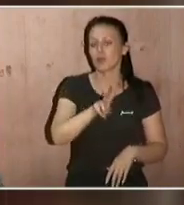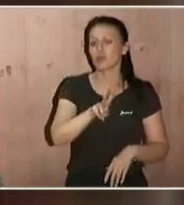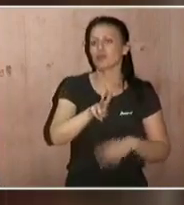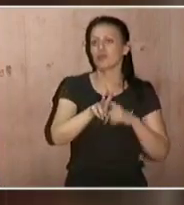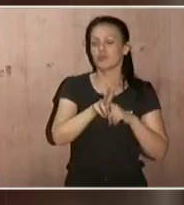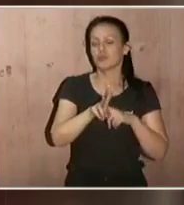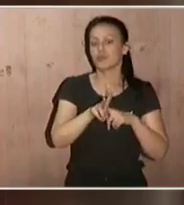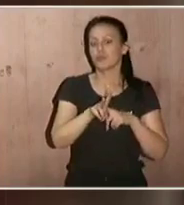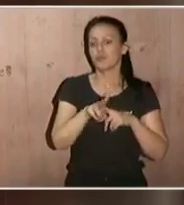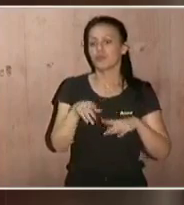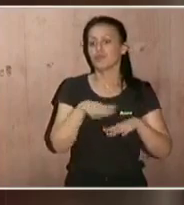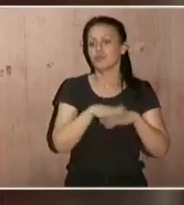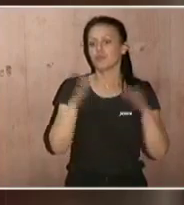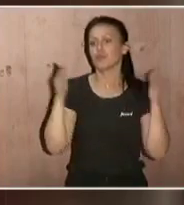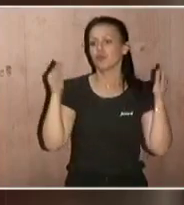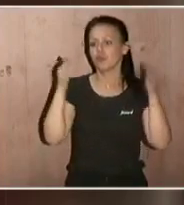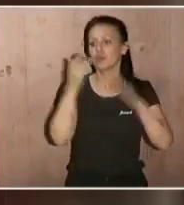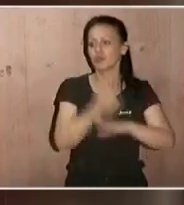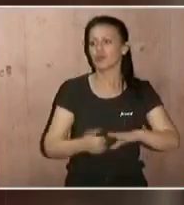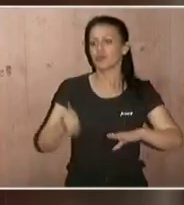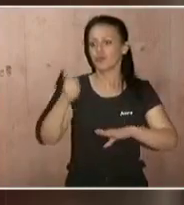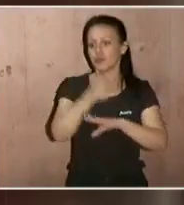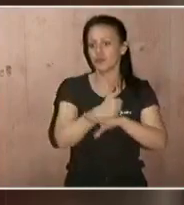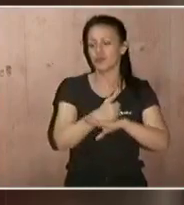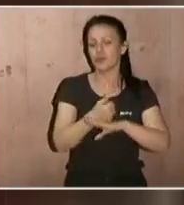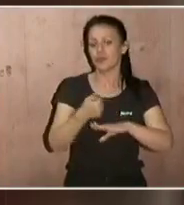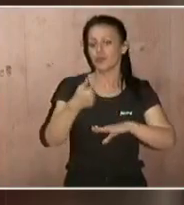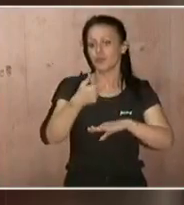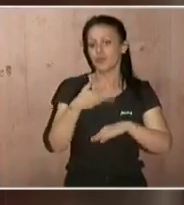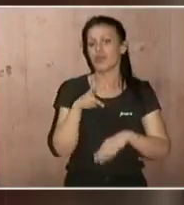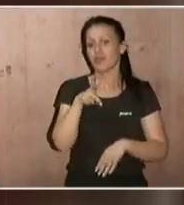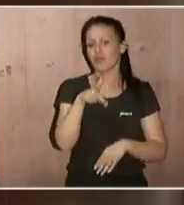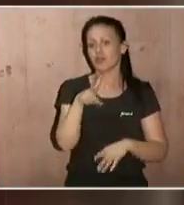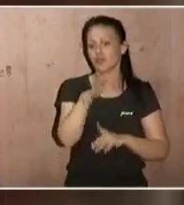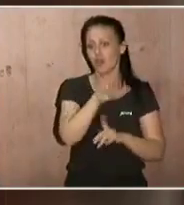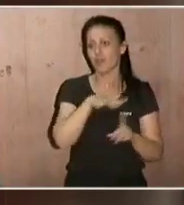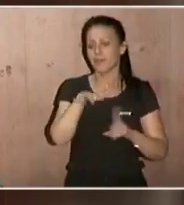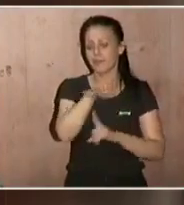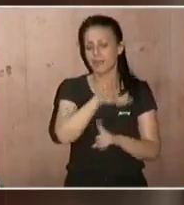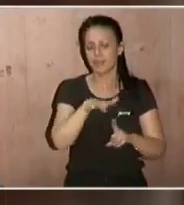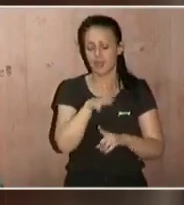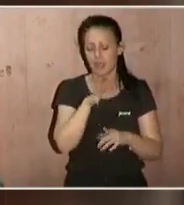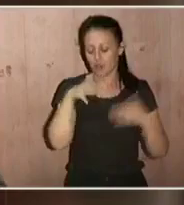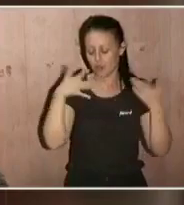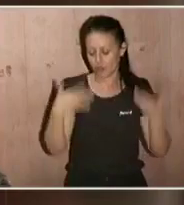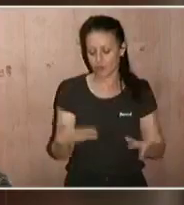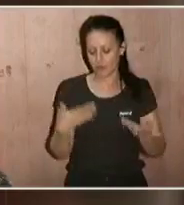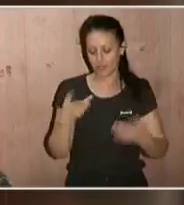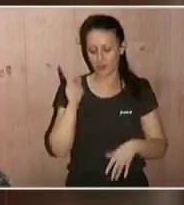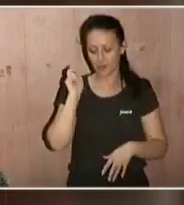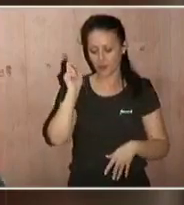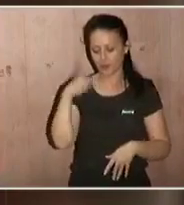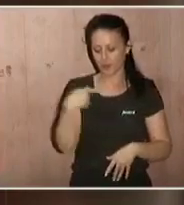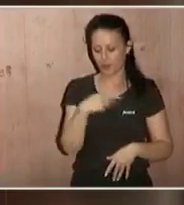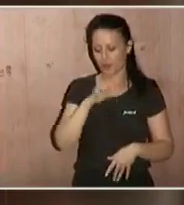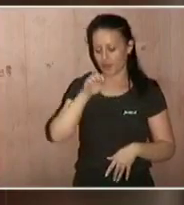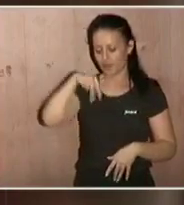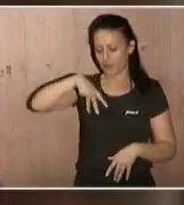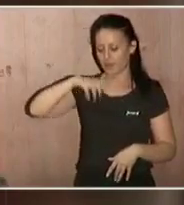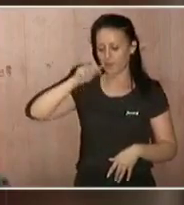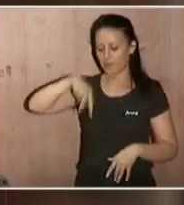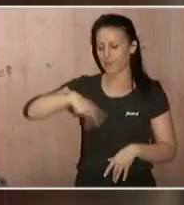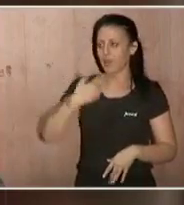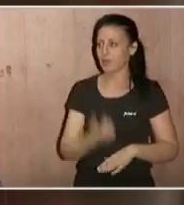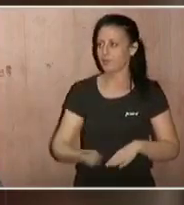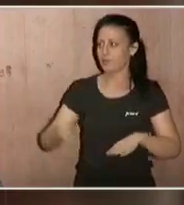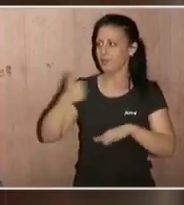Consejo Asesor de la revista Aranzadi de Derecho Ambiental, en la actualidad dirigida por el profesor Germán Valencia. Otra